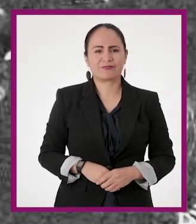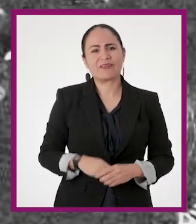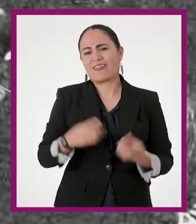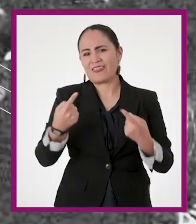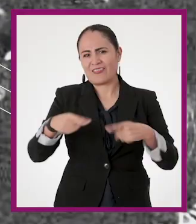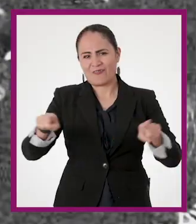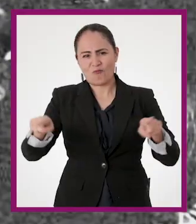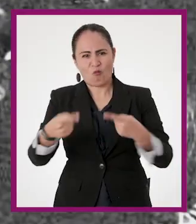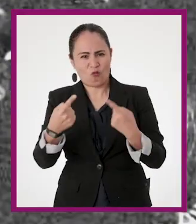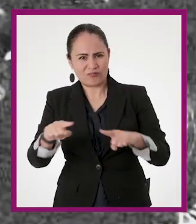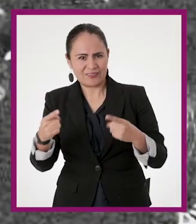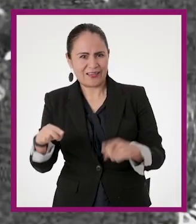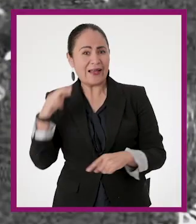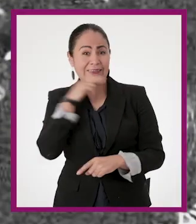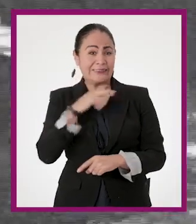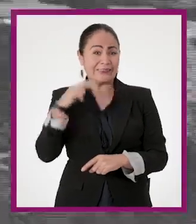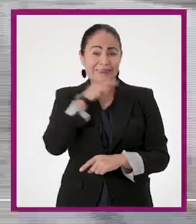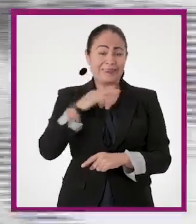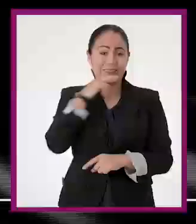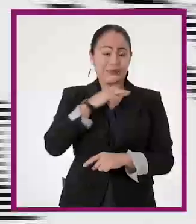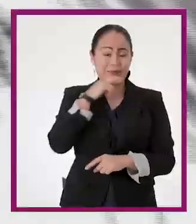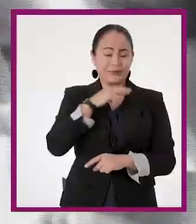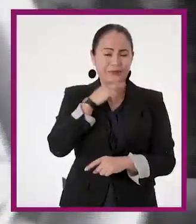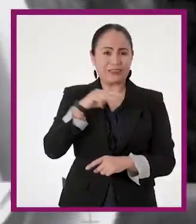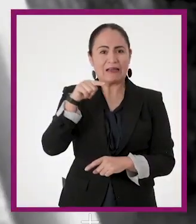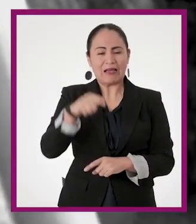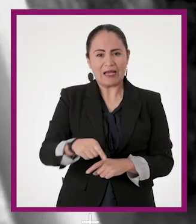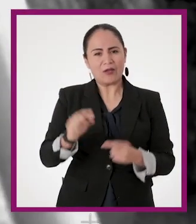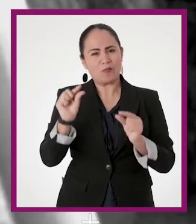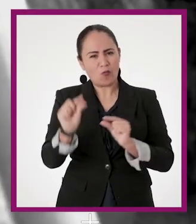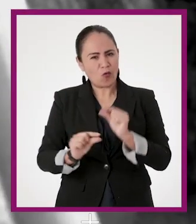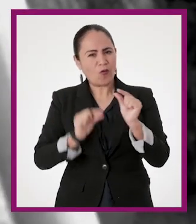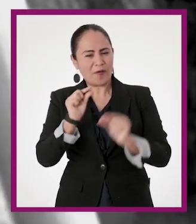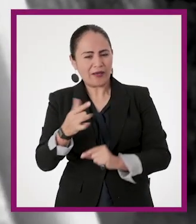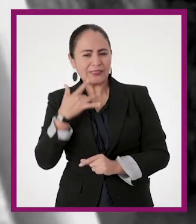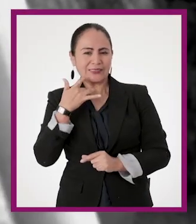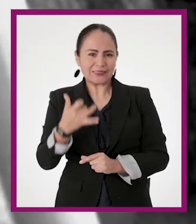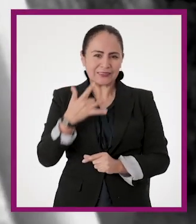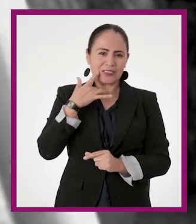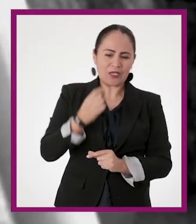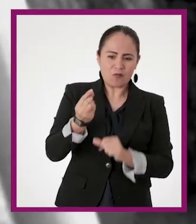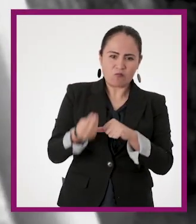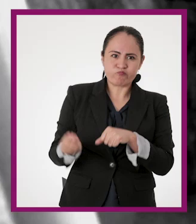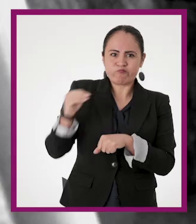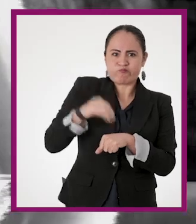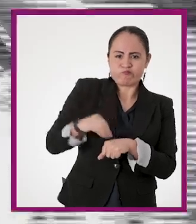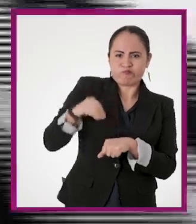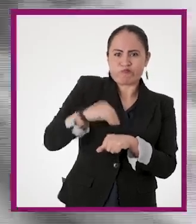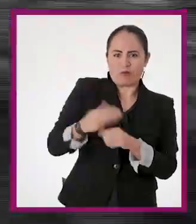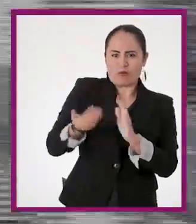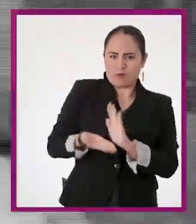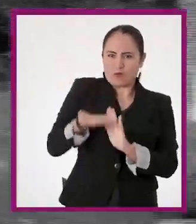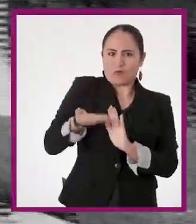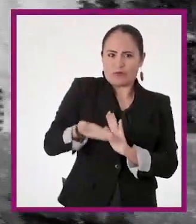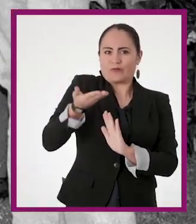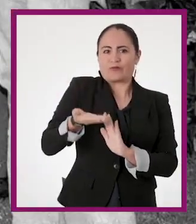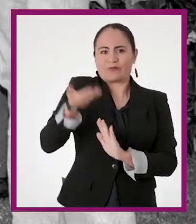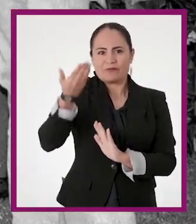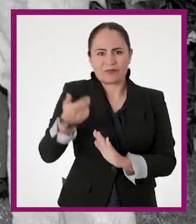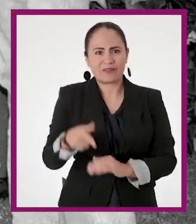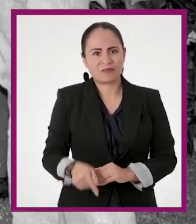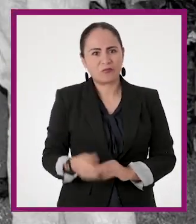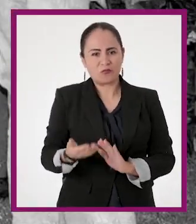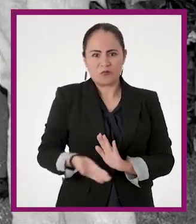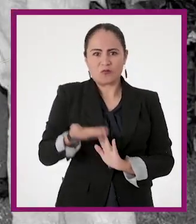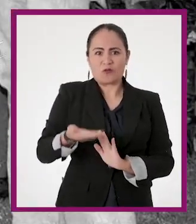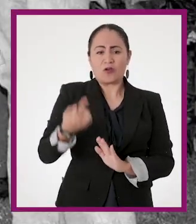Para cantar la bamba se necesita una poca de gracia, una poca de gracia y otra cosita. Y arriba, y arriba, ahí arriba,